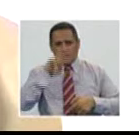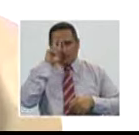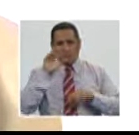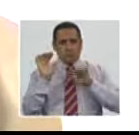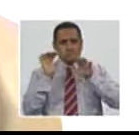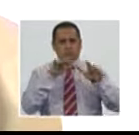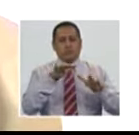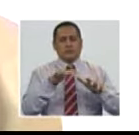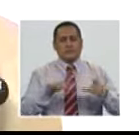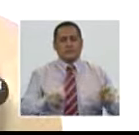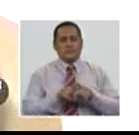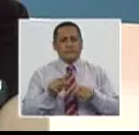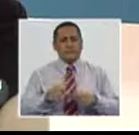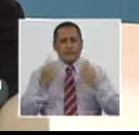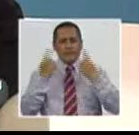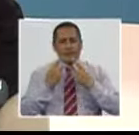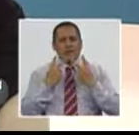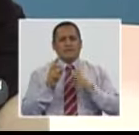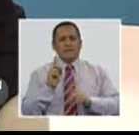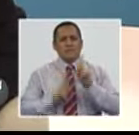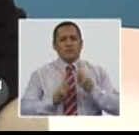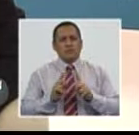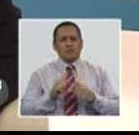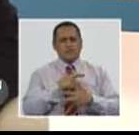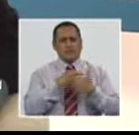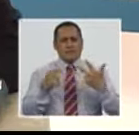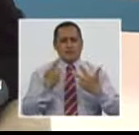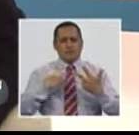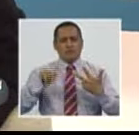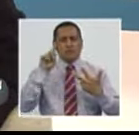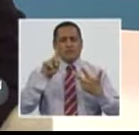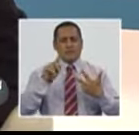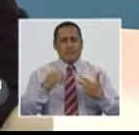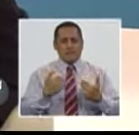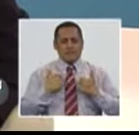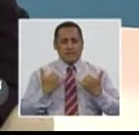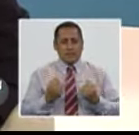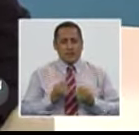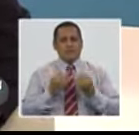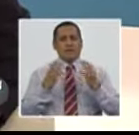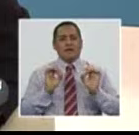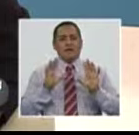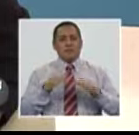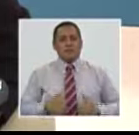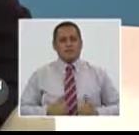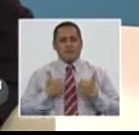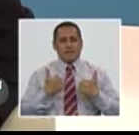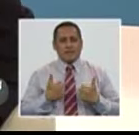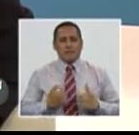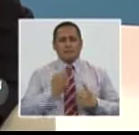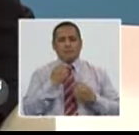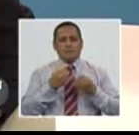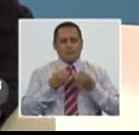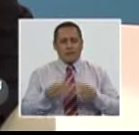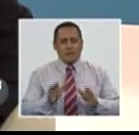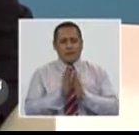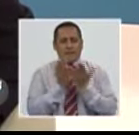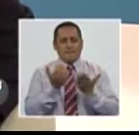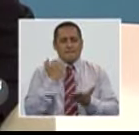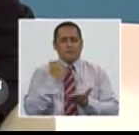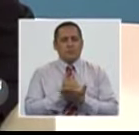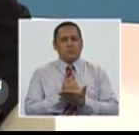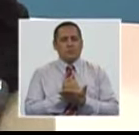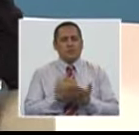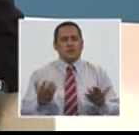número de connacionales de acuerdo y si uno de estos tres millones por esas esos azares de la vida pierde el